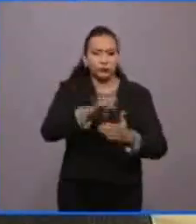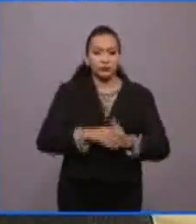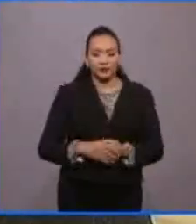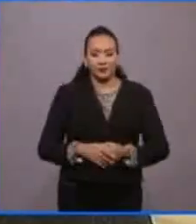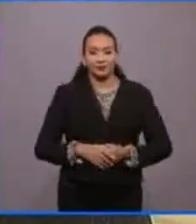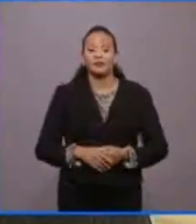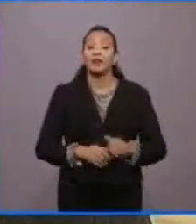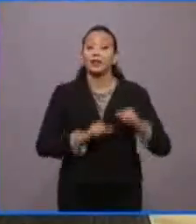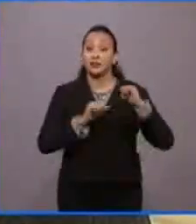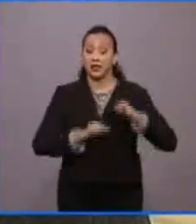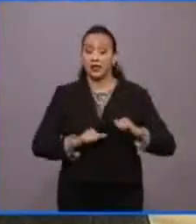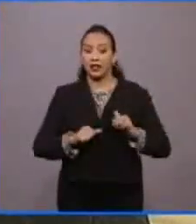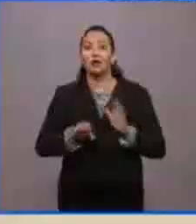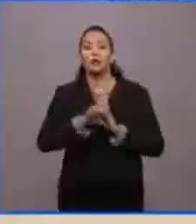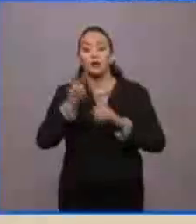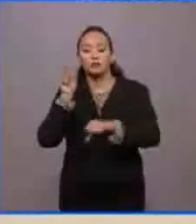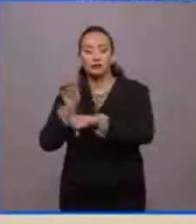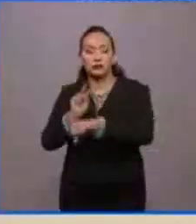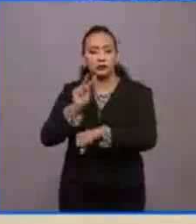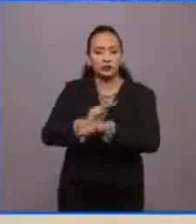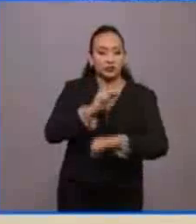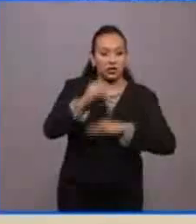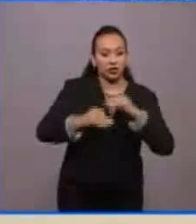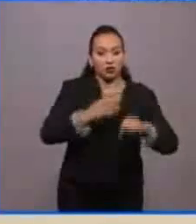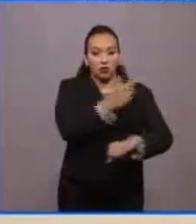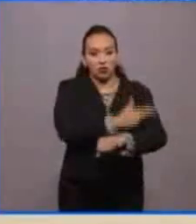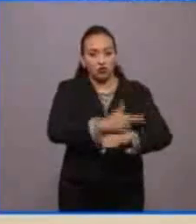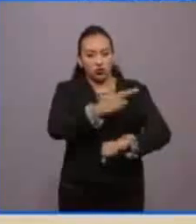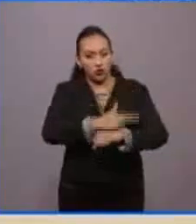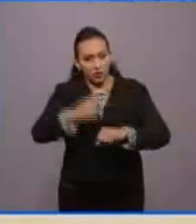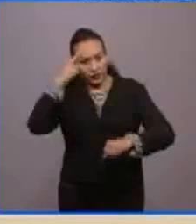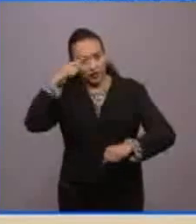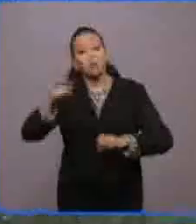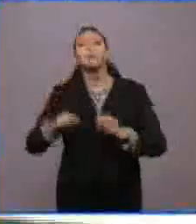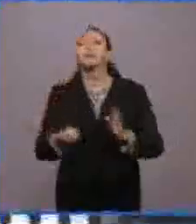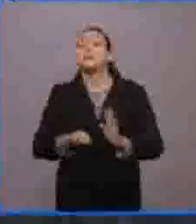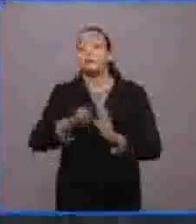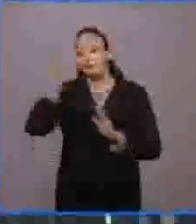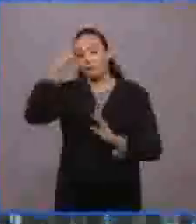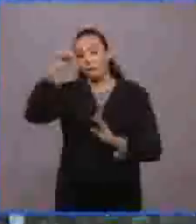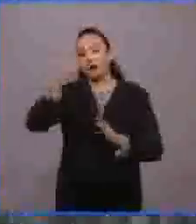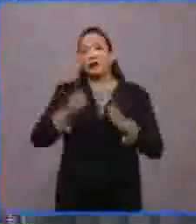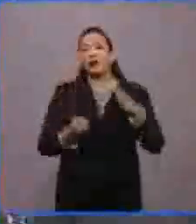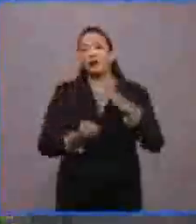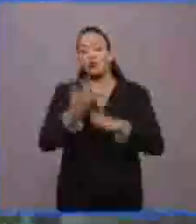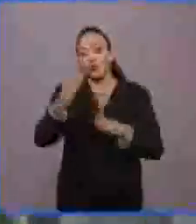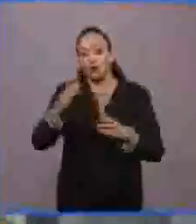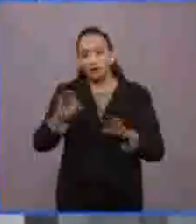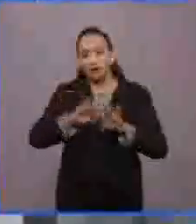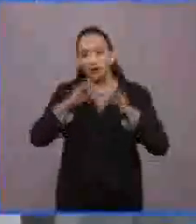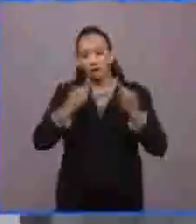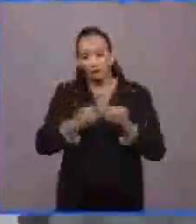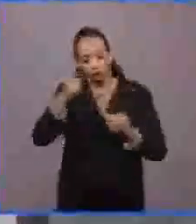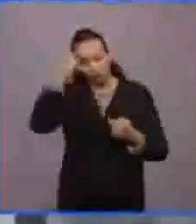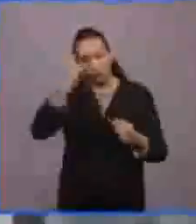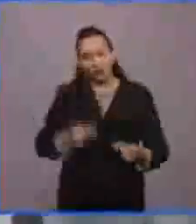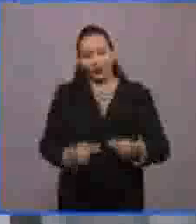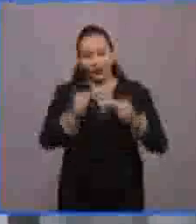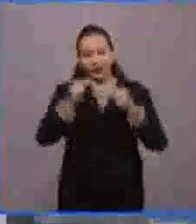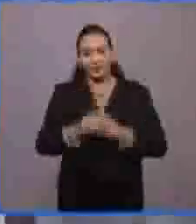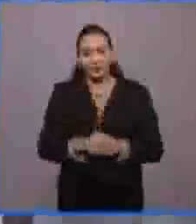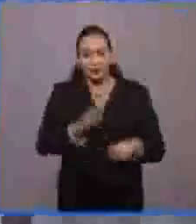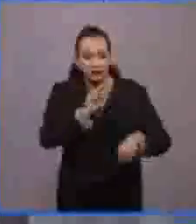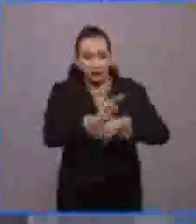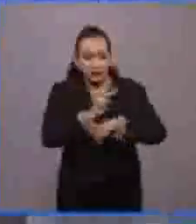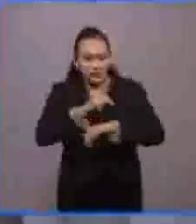federales. Se encarga de velar por la continuidad de los procesos concursales en el marco de una nueva cultura concursal mercantil.